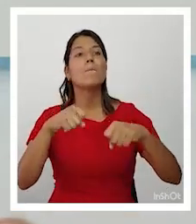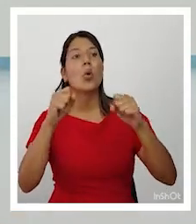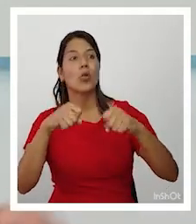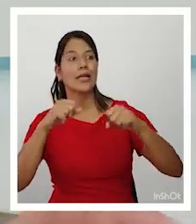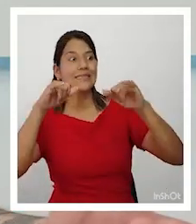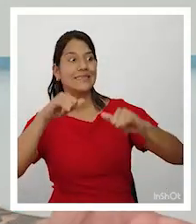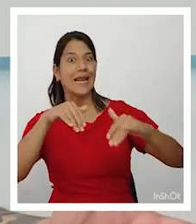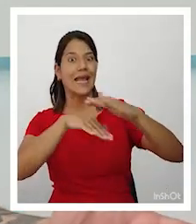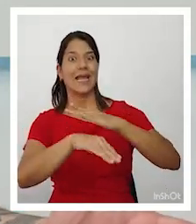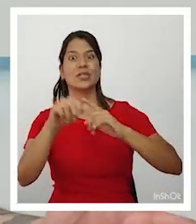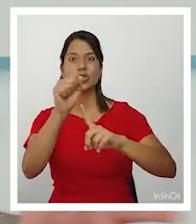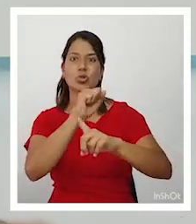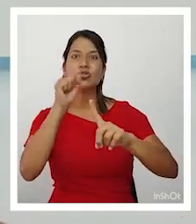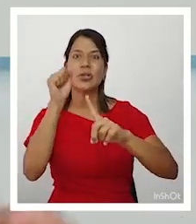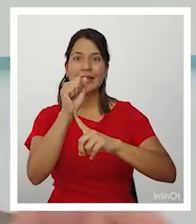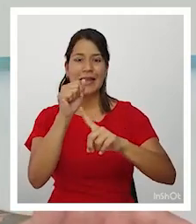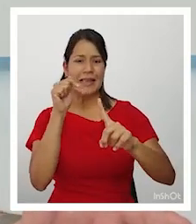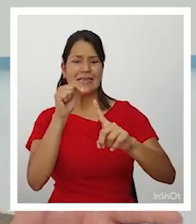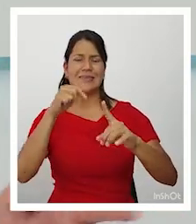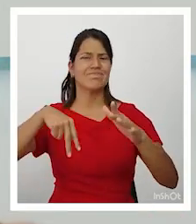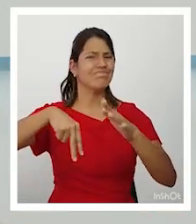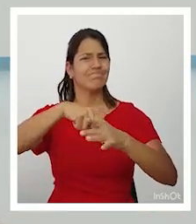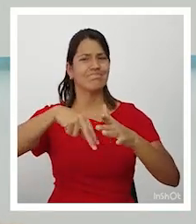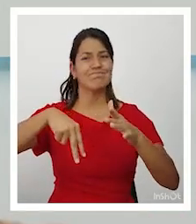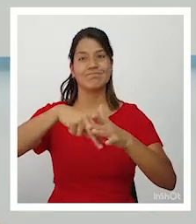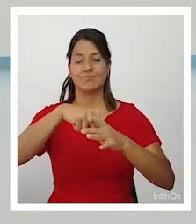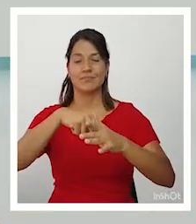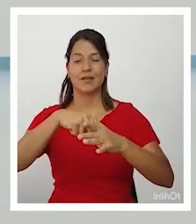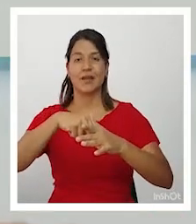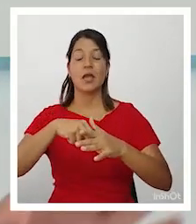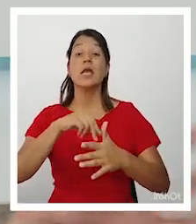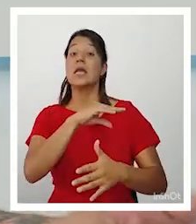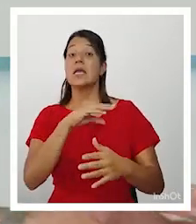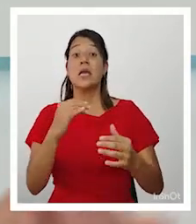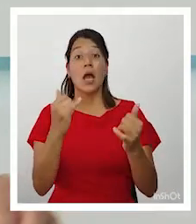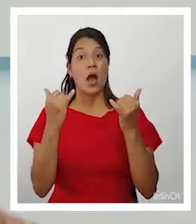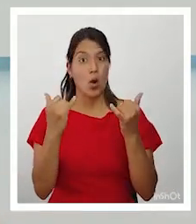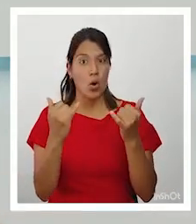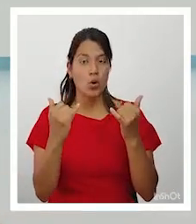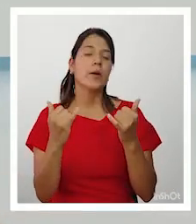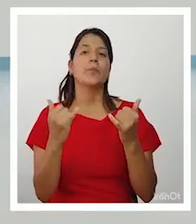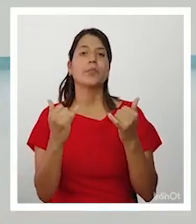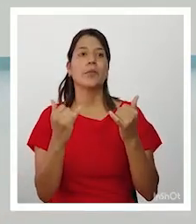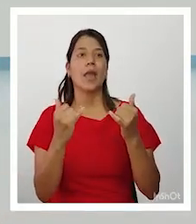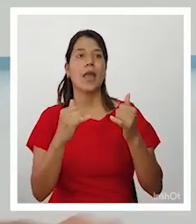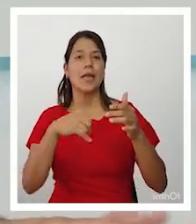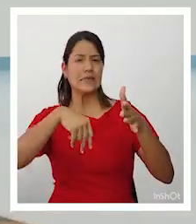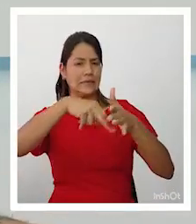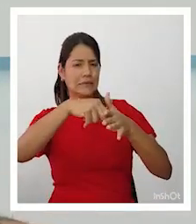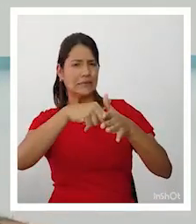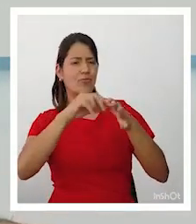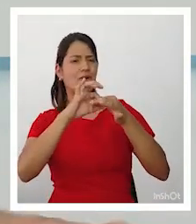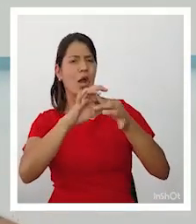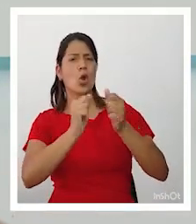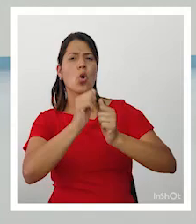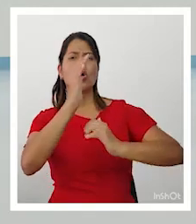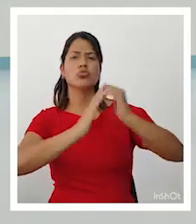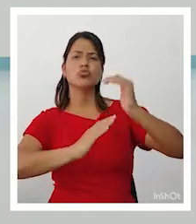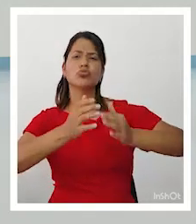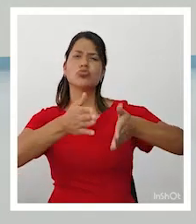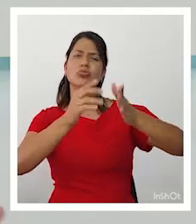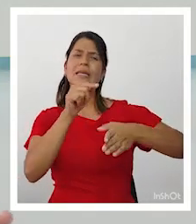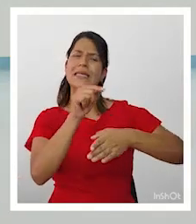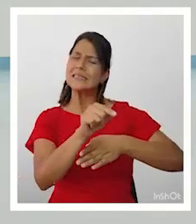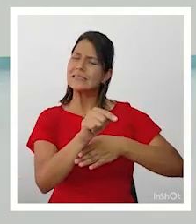sociedad que te pone barreras, que te pone trabas. Ahora, el de la infraestructura no es tan difícil como sí